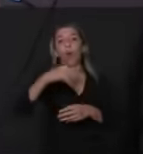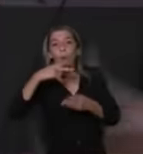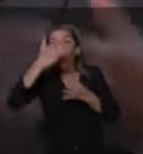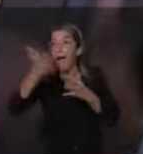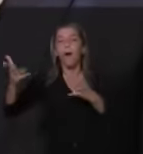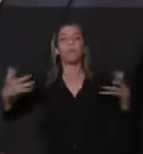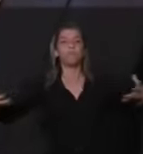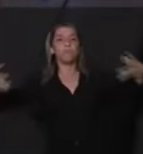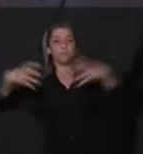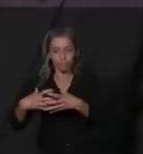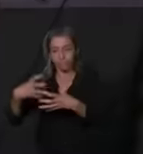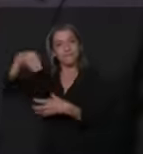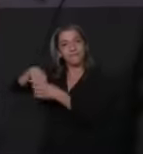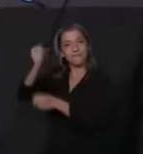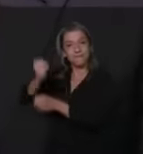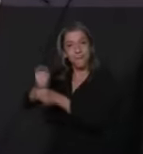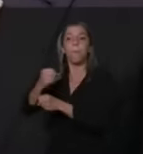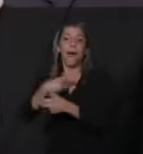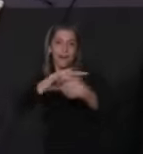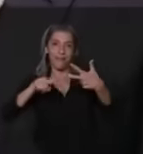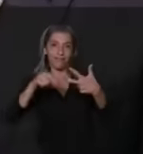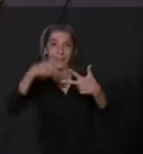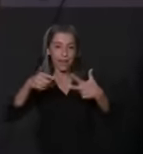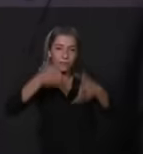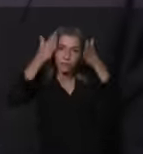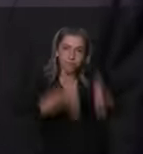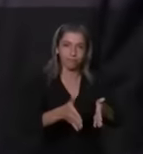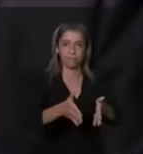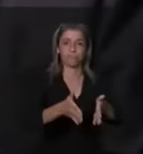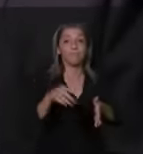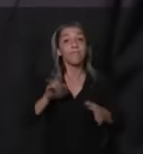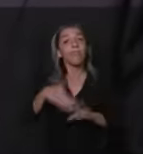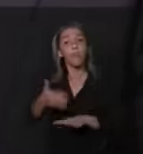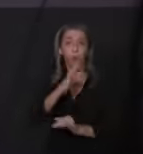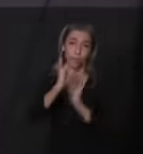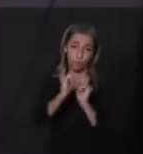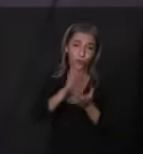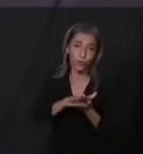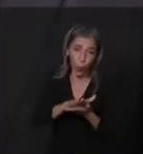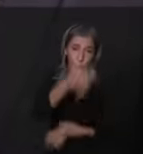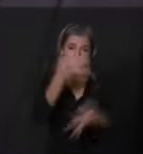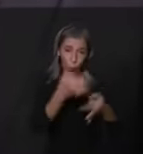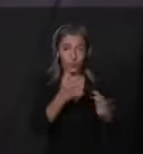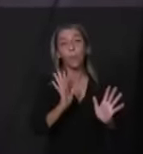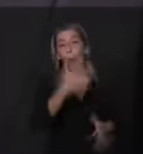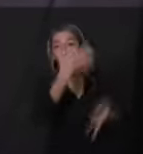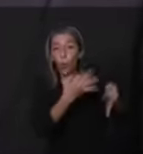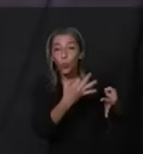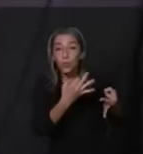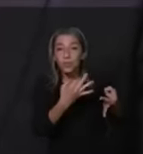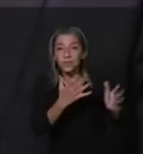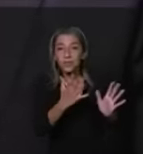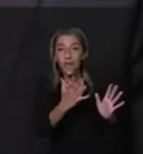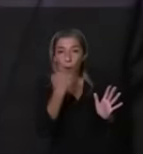3 delitos. Y después te voy a contar lo que creo que hay que hacer en materia de justicia, porque no es solo prevención y seguridad,